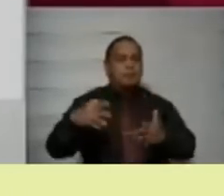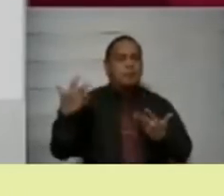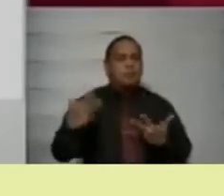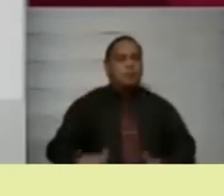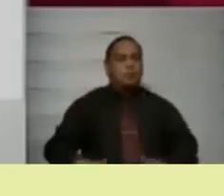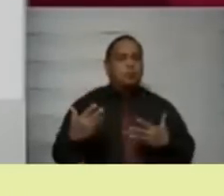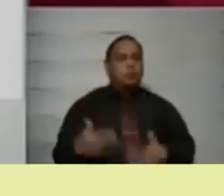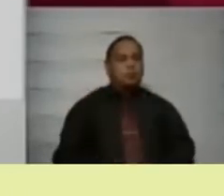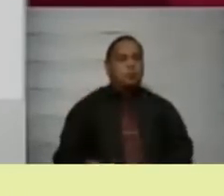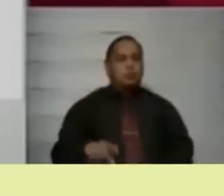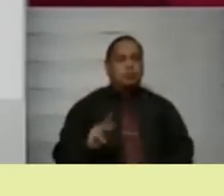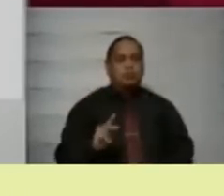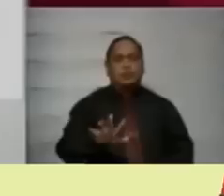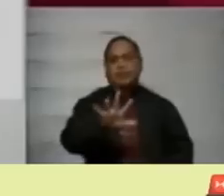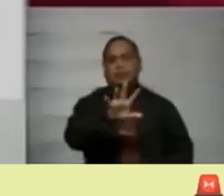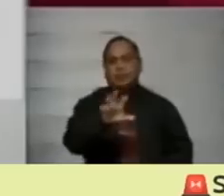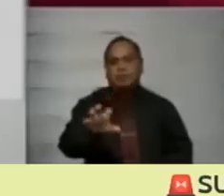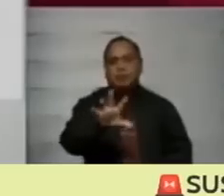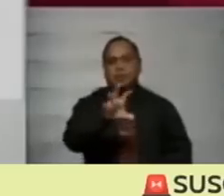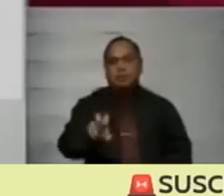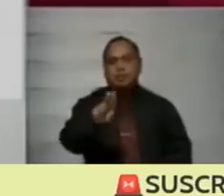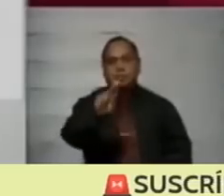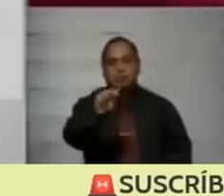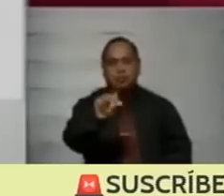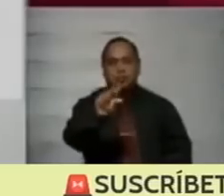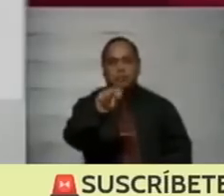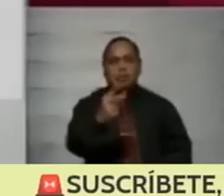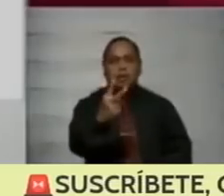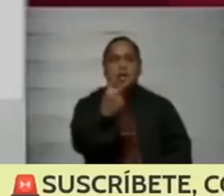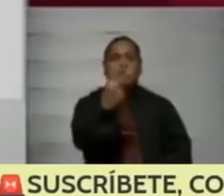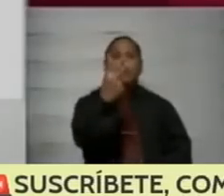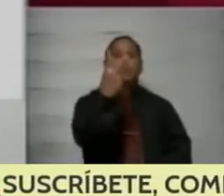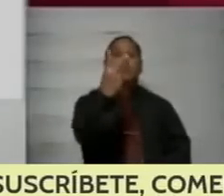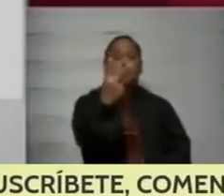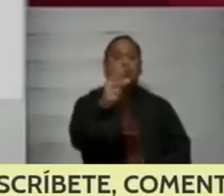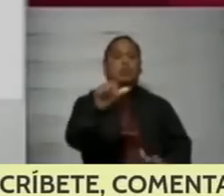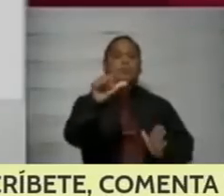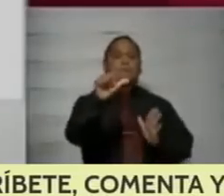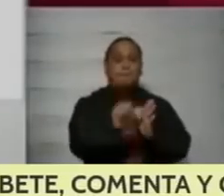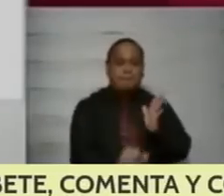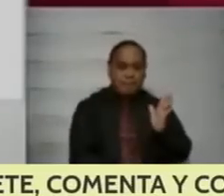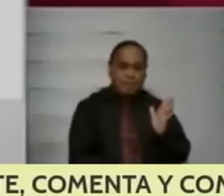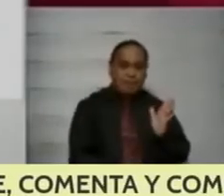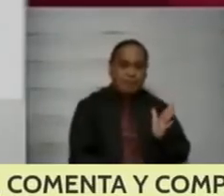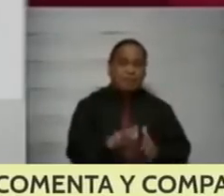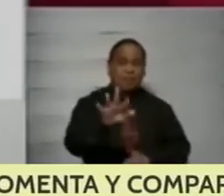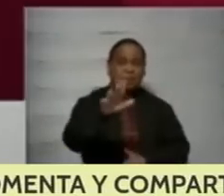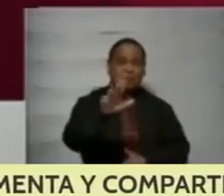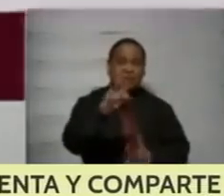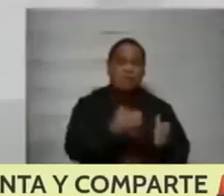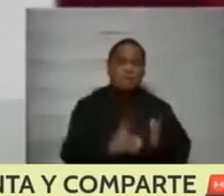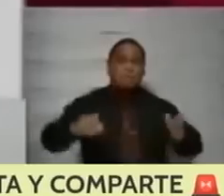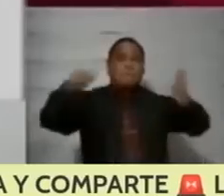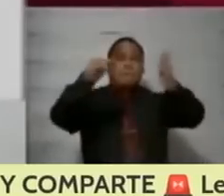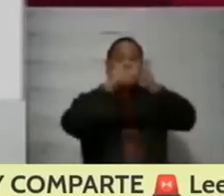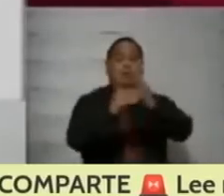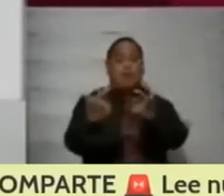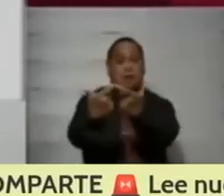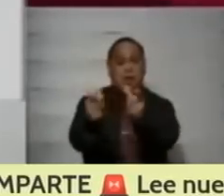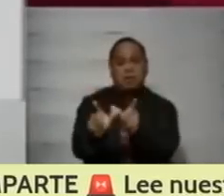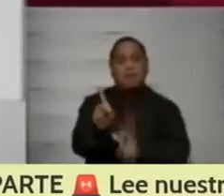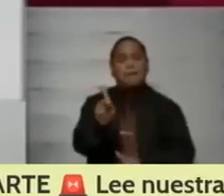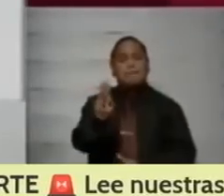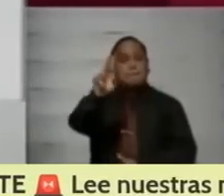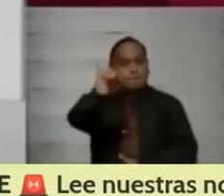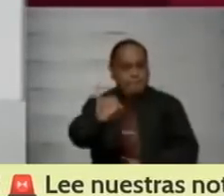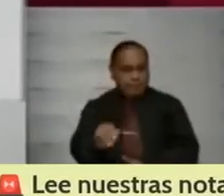pero y le han documentado meses, cerca de 580 en millones. En dos meses ya se llevó 52 millones de pesos a través de estas empresas. Atención, prisa, si ustedes no